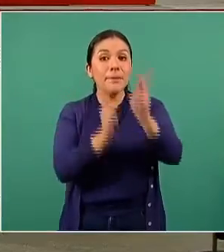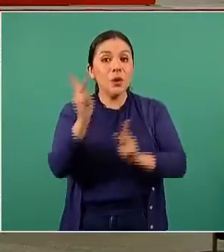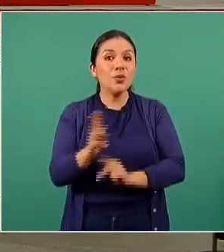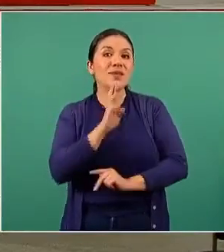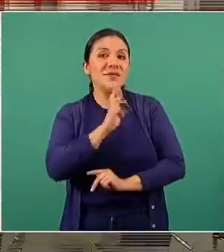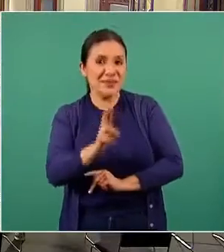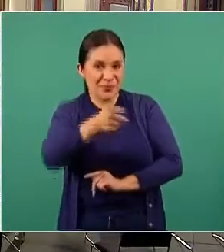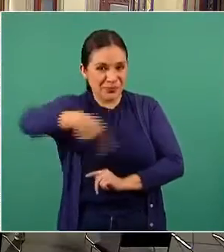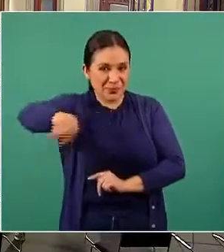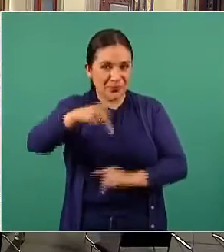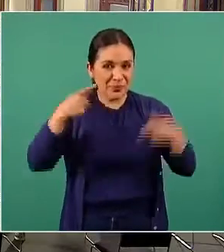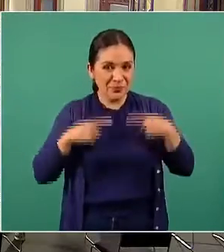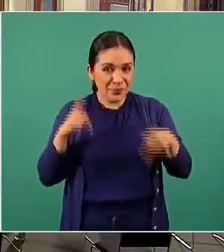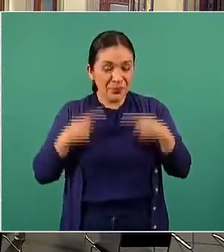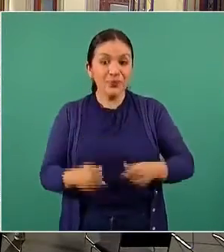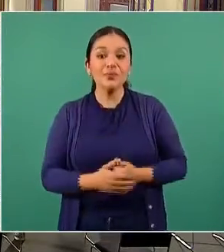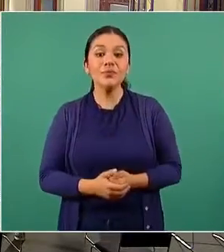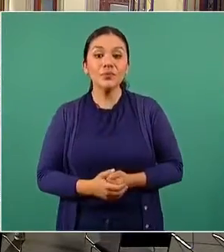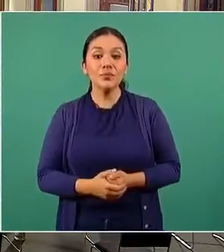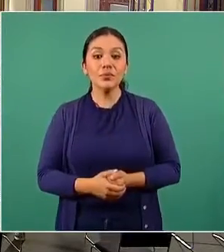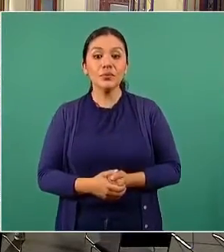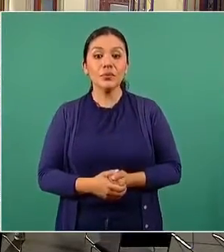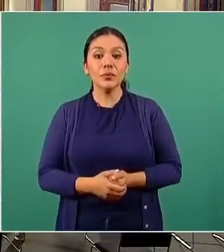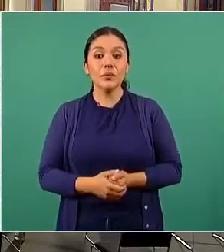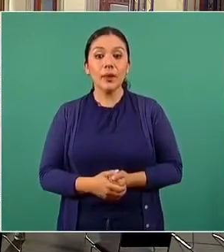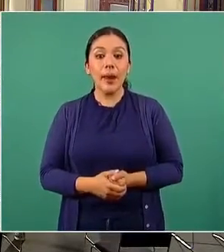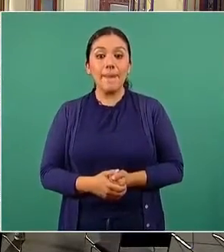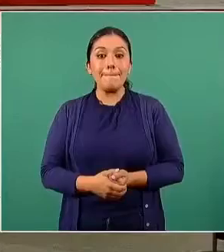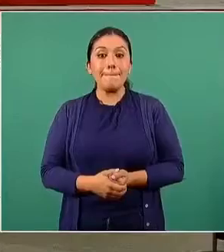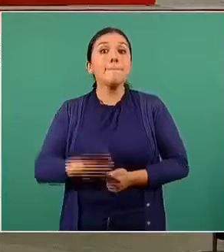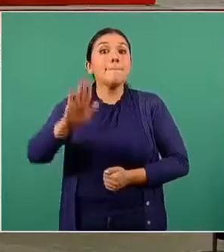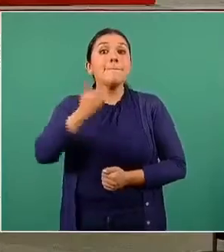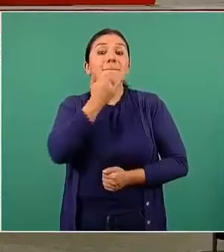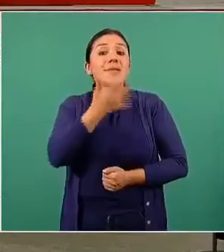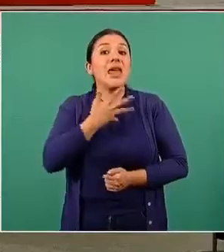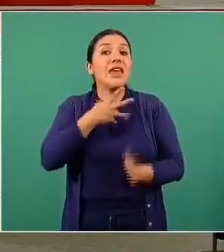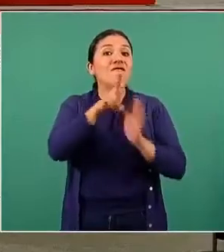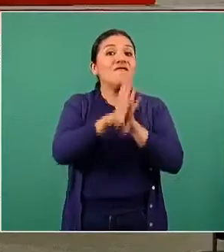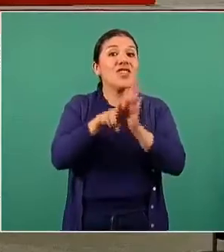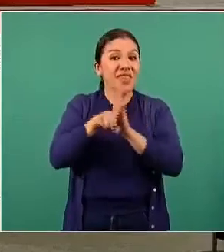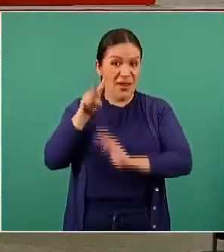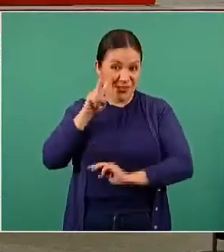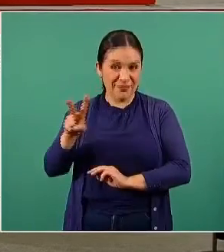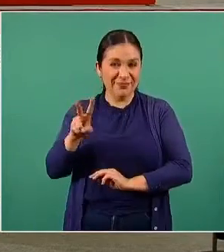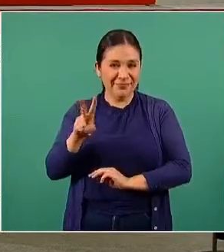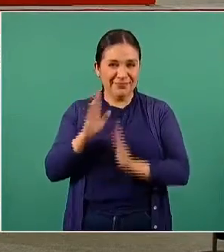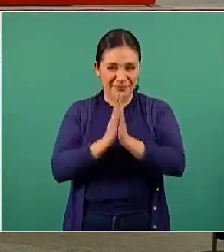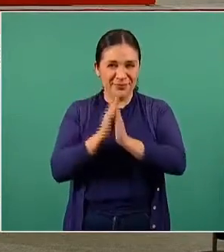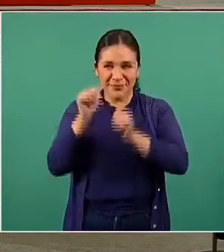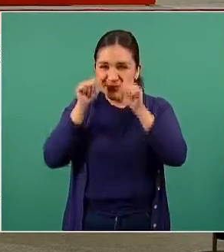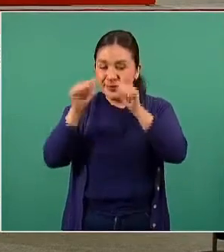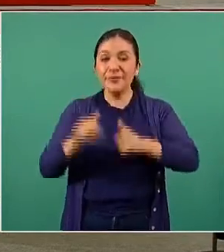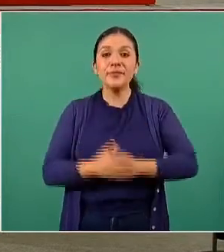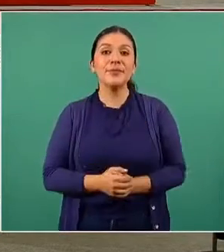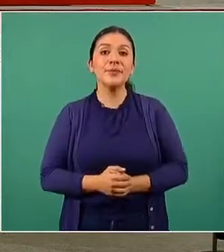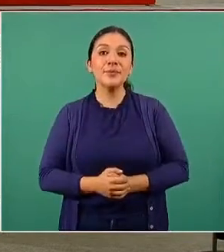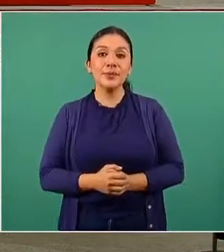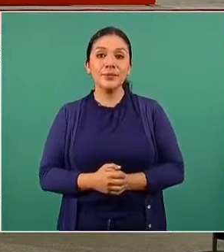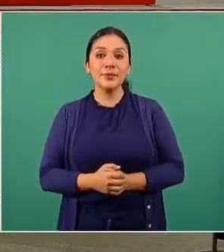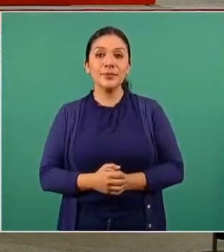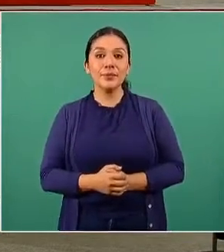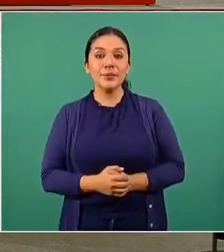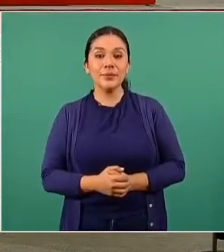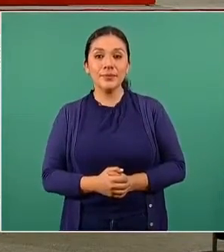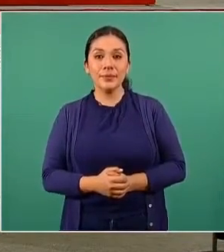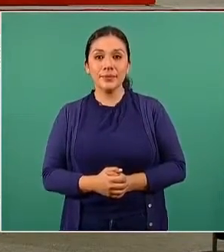y comentarios. ¿Qué faltó? Ah, tenemos un video. Perfecto, muchas gracias. Vamos a poner un video, por favor. Cierto,